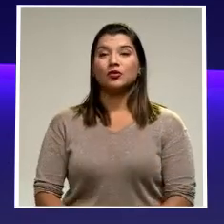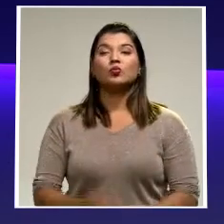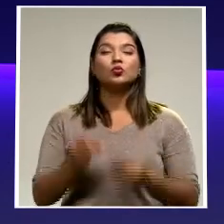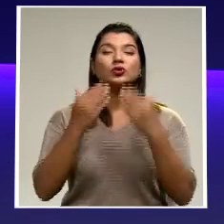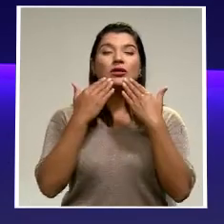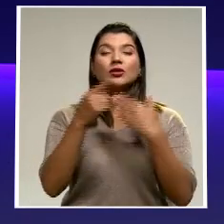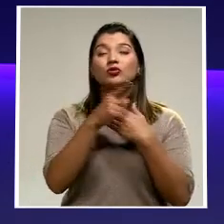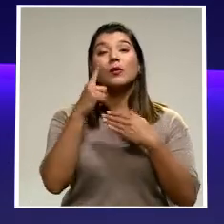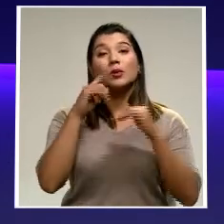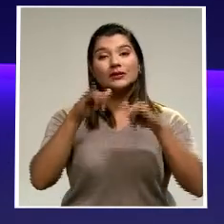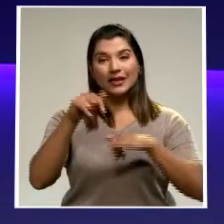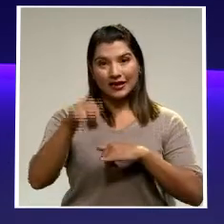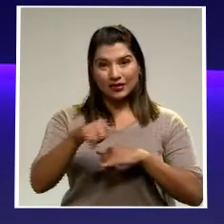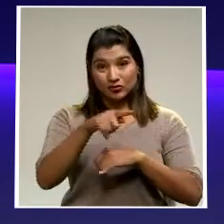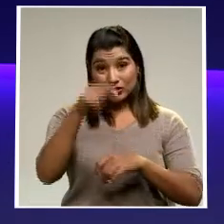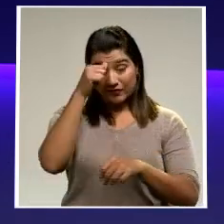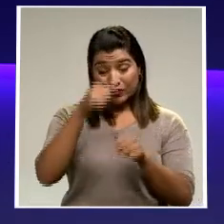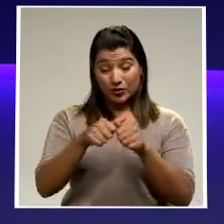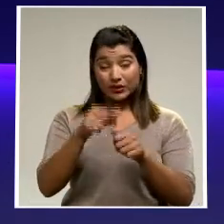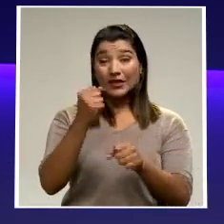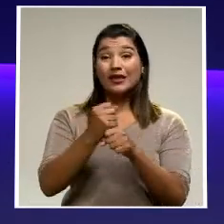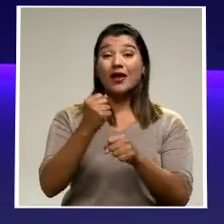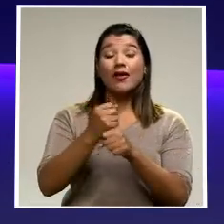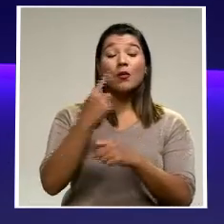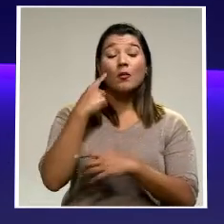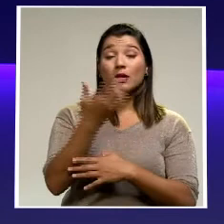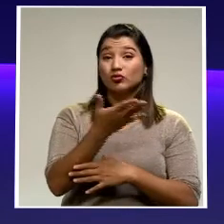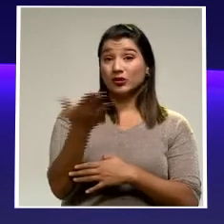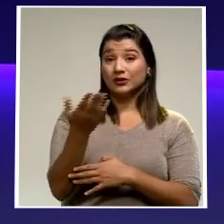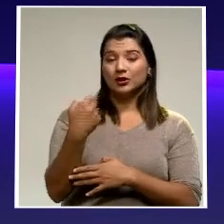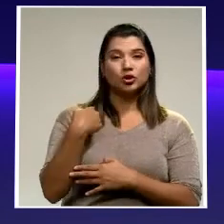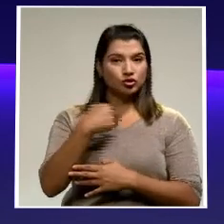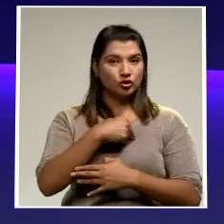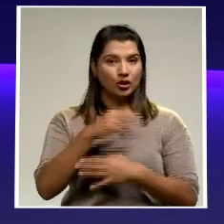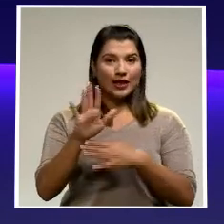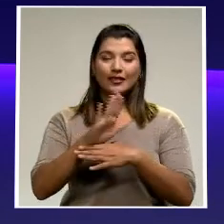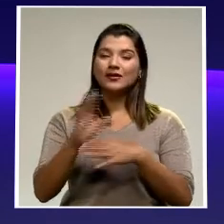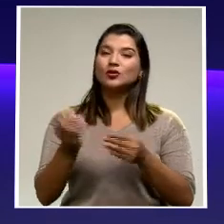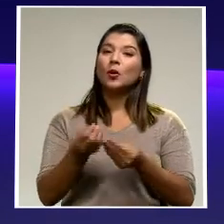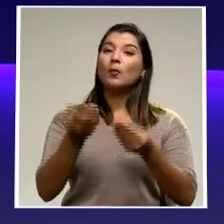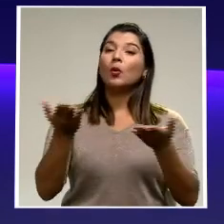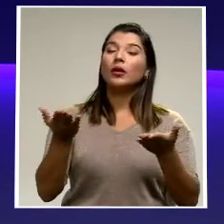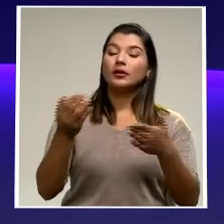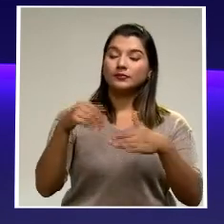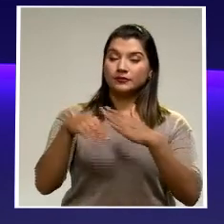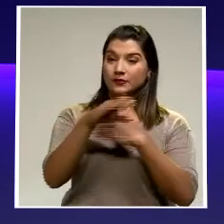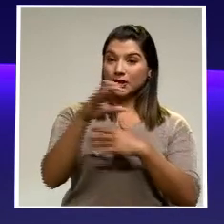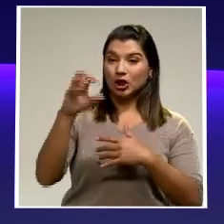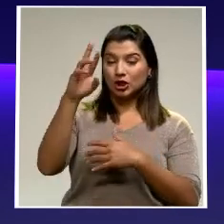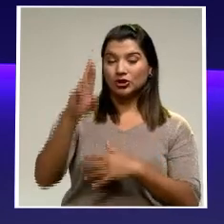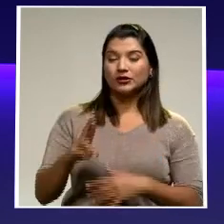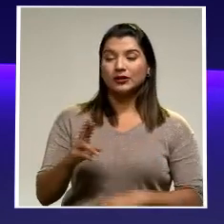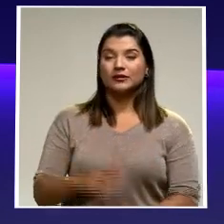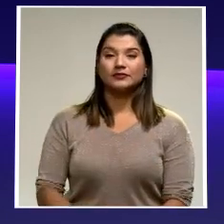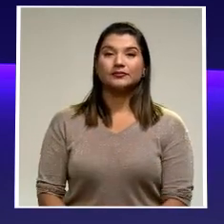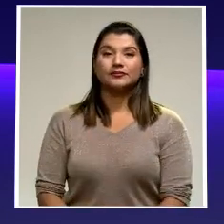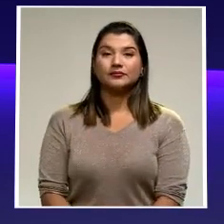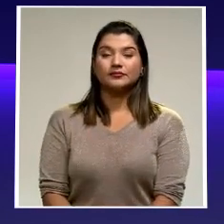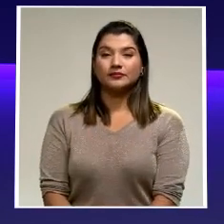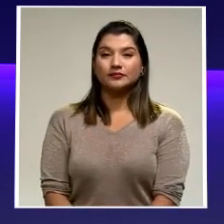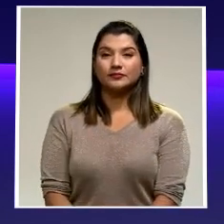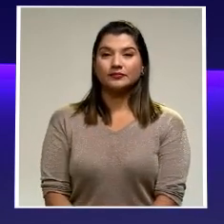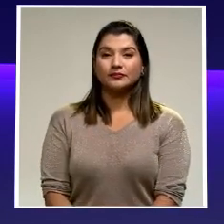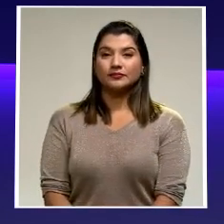gracias por estar ahí. Recuerde, trabajamos para usted. Somos la televisión pública de Costa Rica.